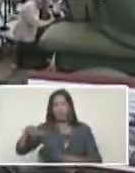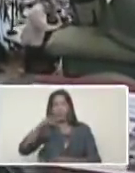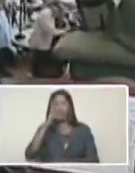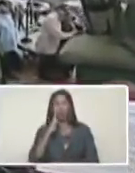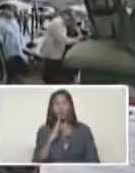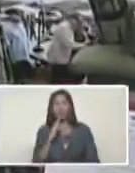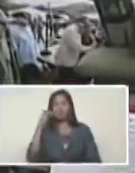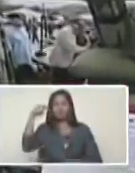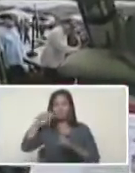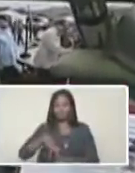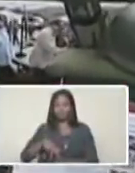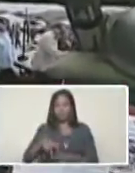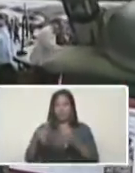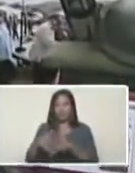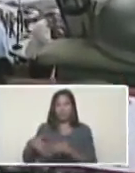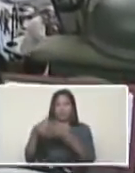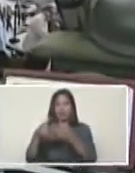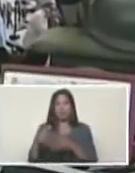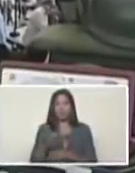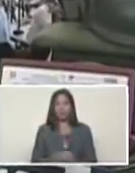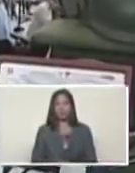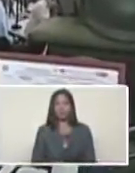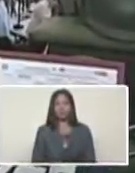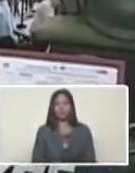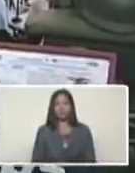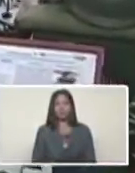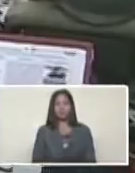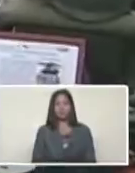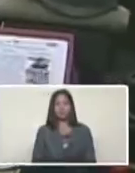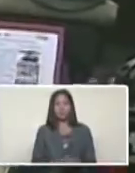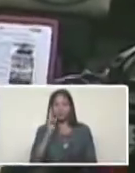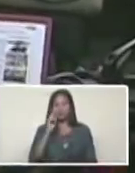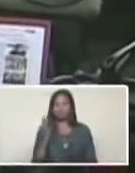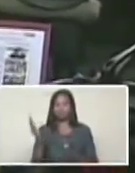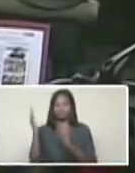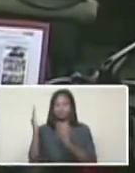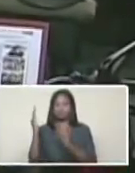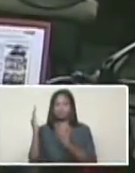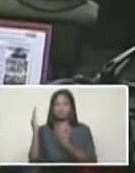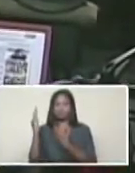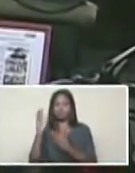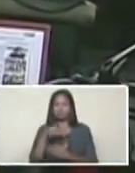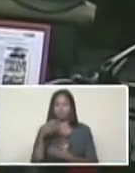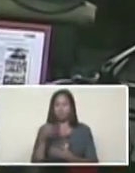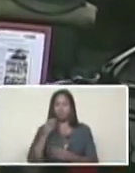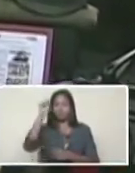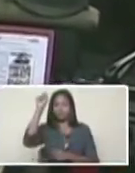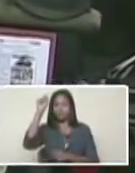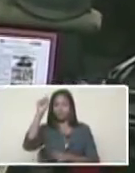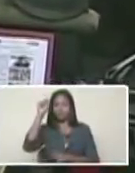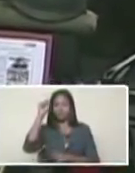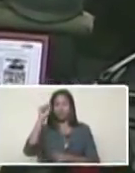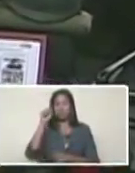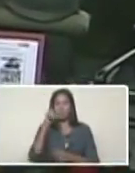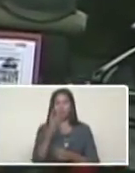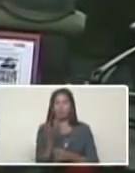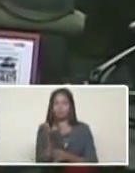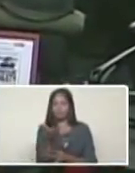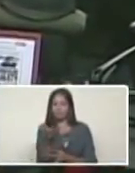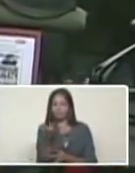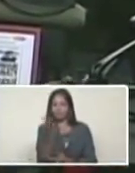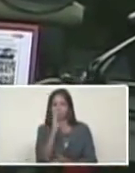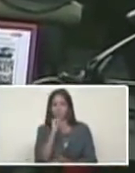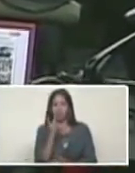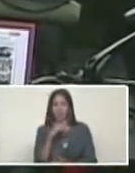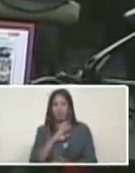va a vencer, imperialismo. Así, aquí miren, aquí está. No es Rambo ni Superman, es el pueblo de Chávez y